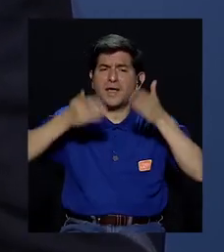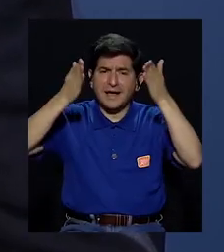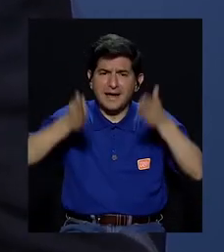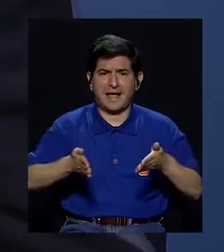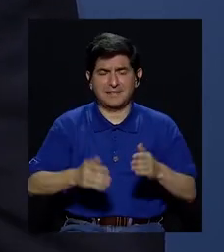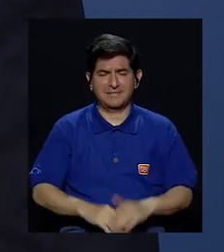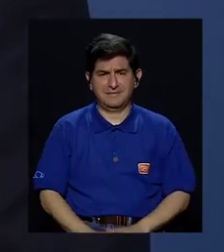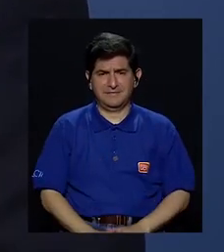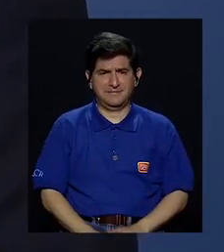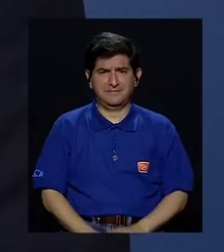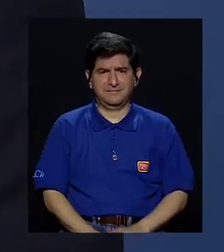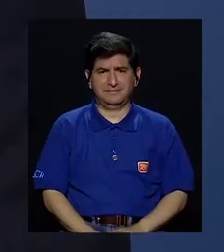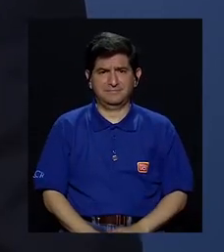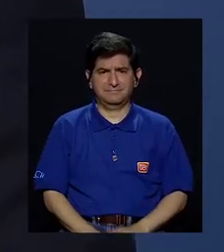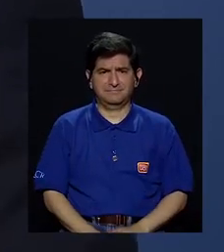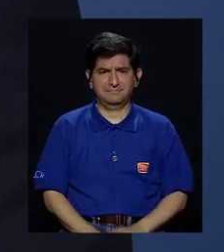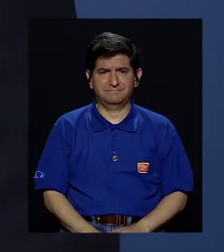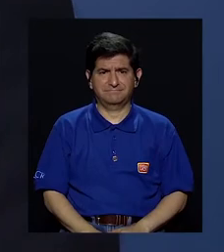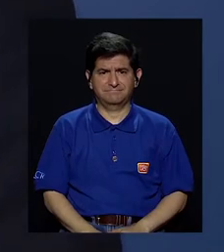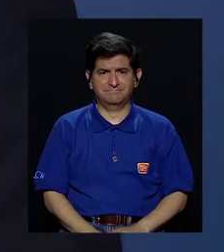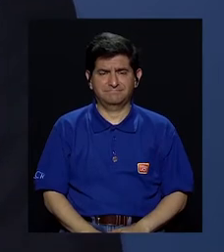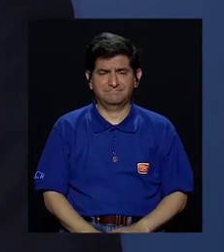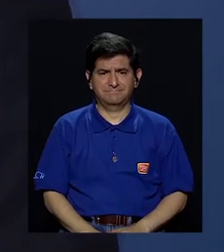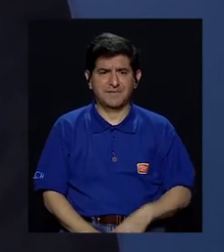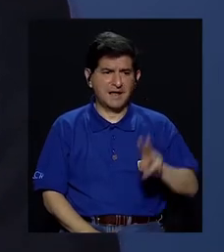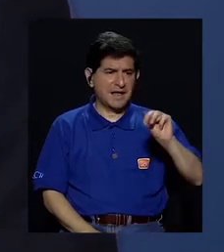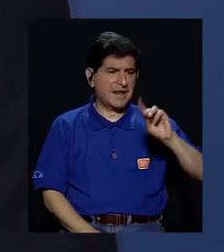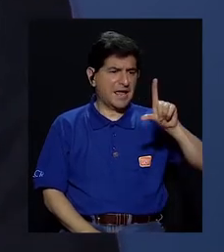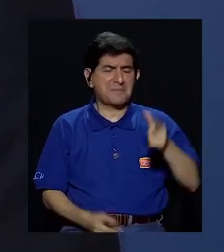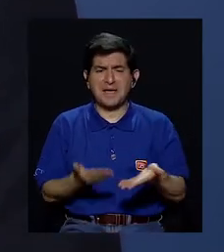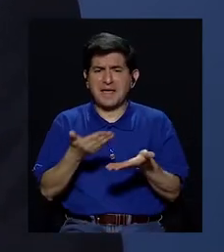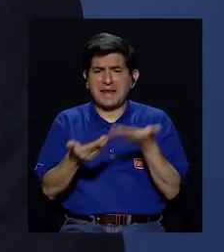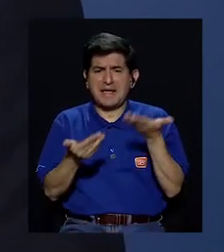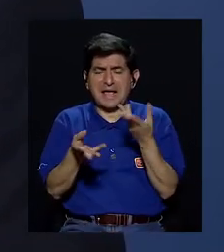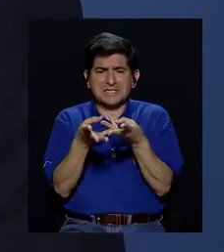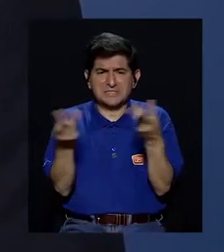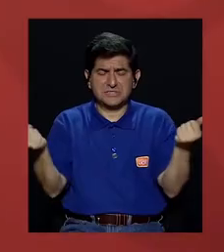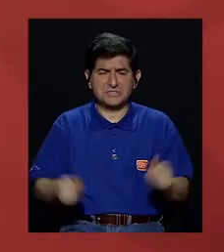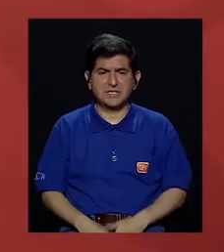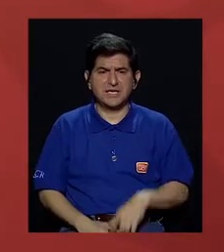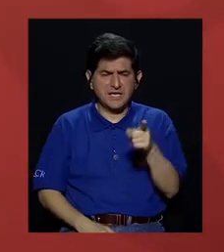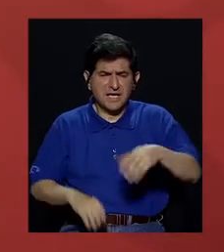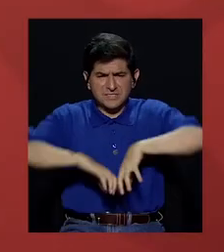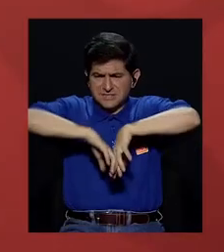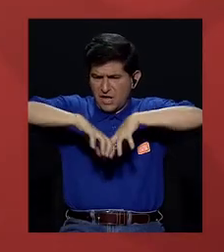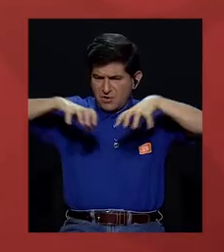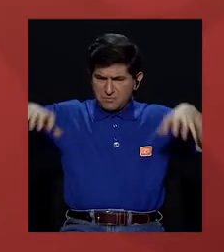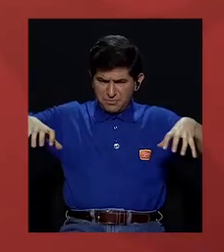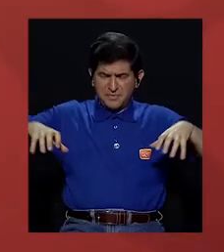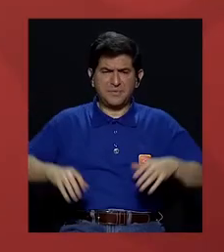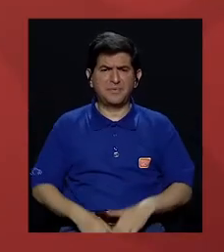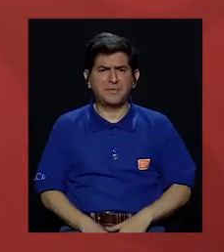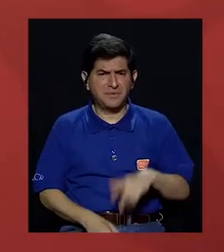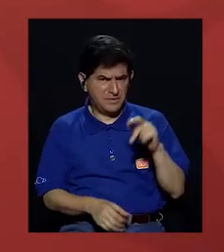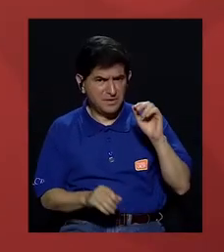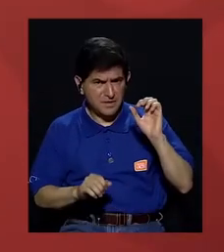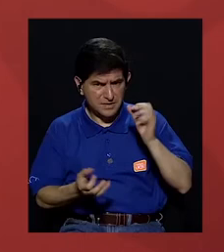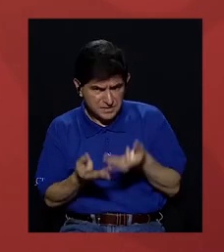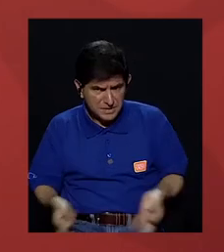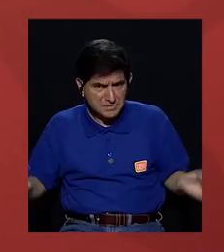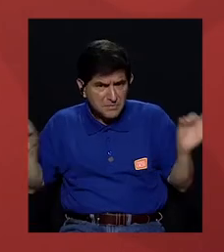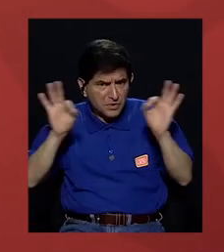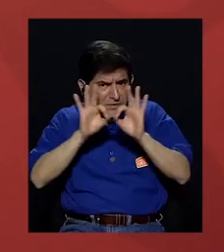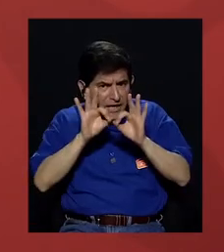buen candidato o sea del libertario prácticamente va a desaparecer cuánto juega esta polarización si estamos pensando